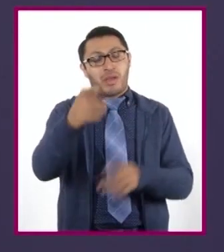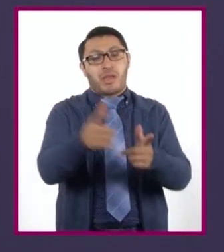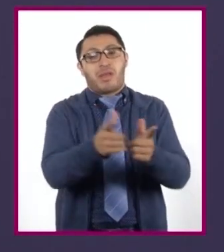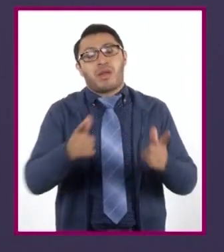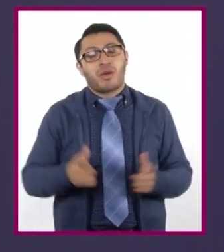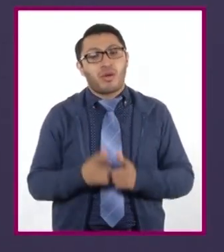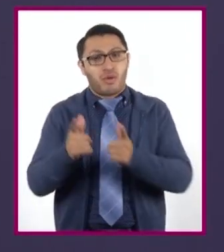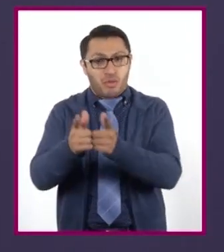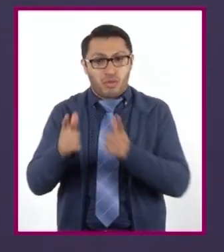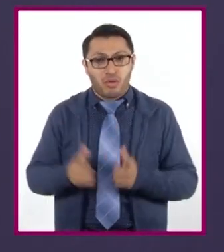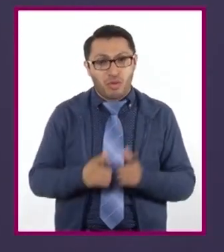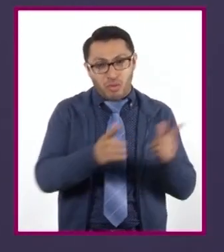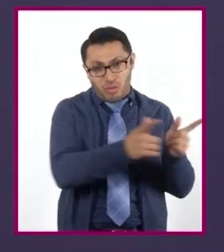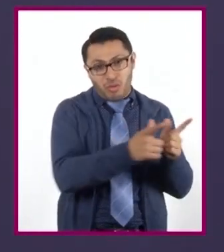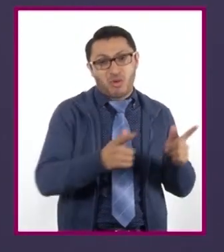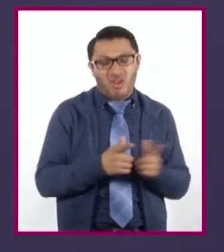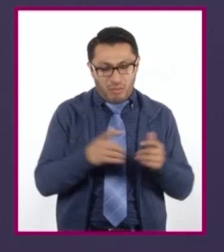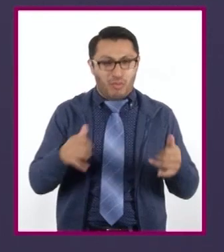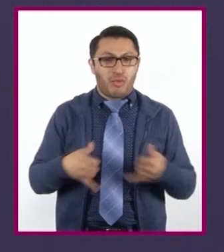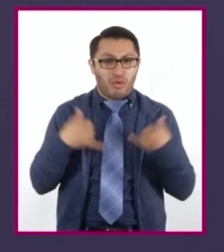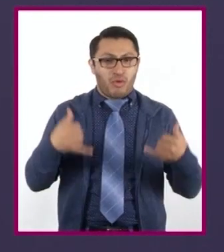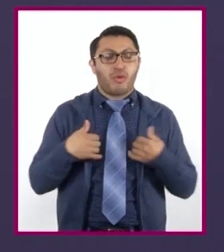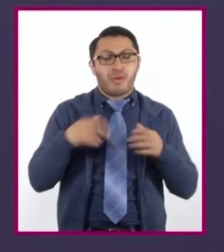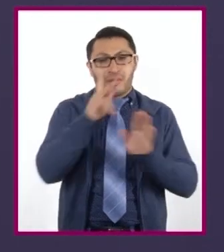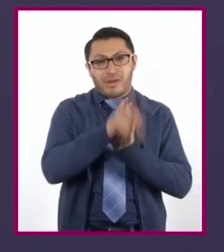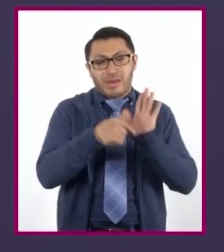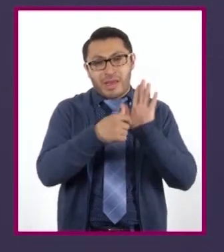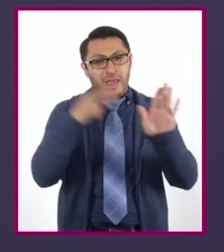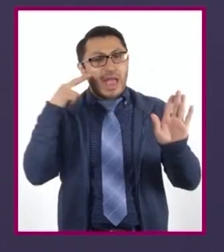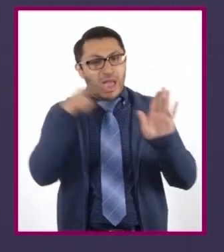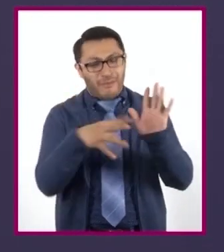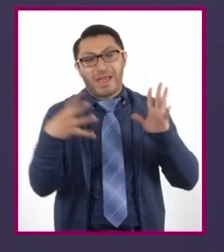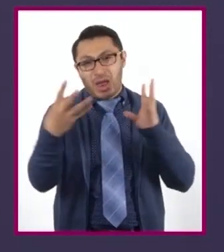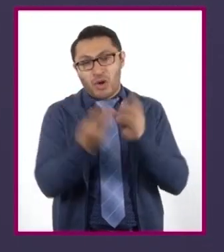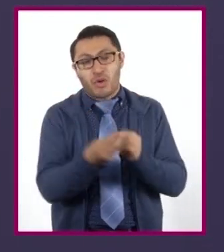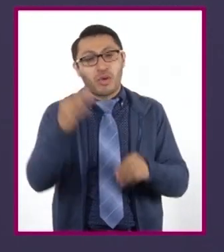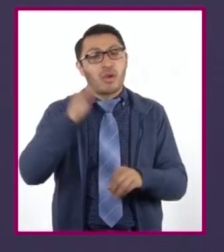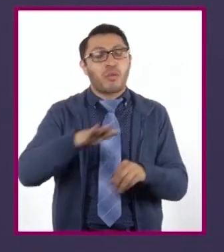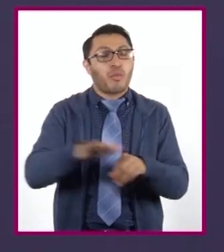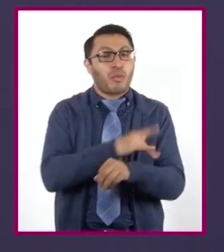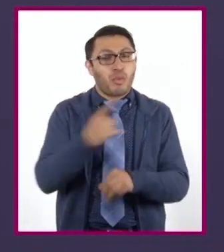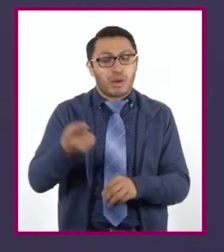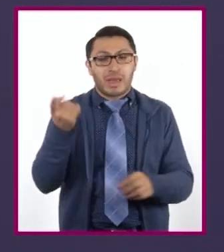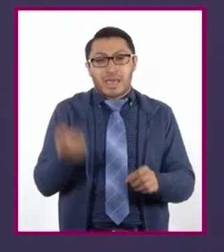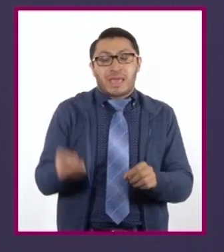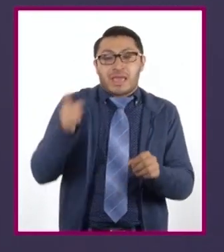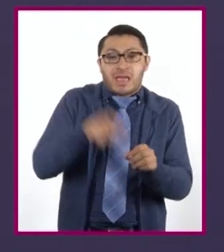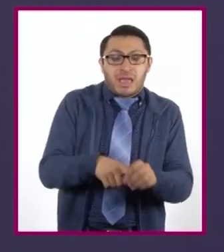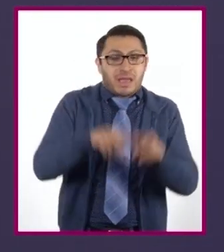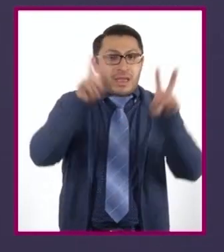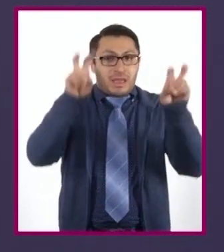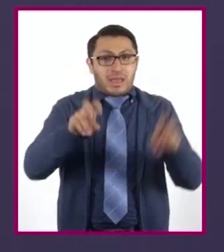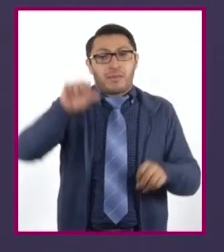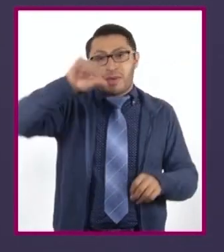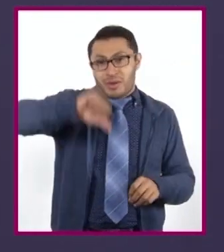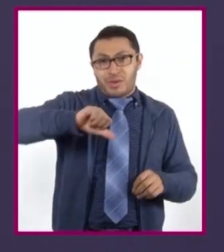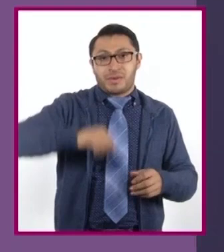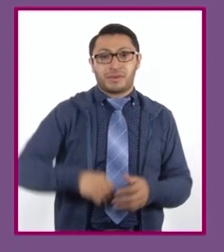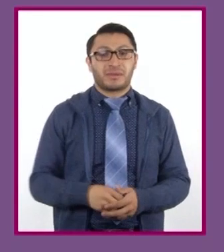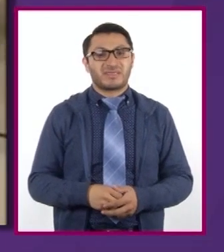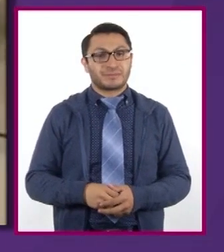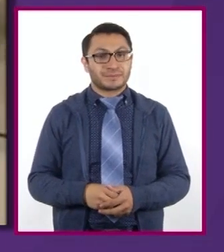grupos juveniles. Los invito a que lo veamos, sobre todo porque se relaciona con la sesión que trabajaremos.